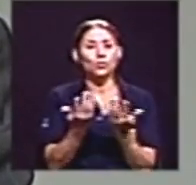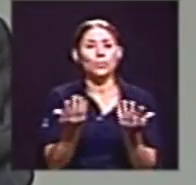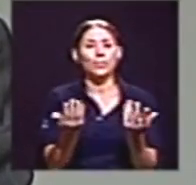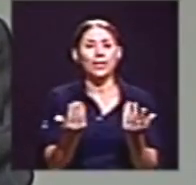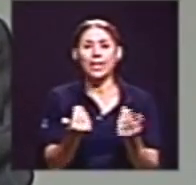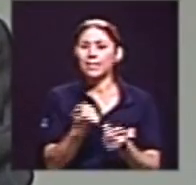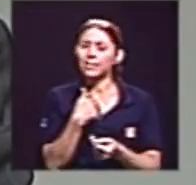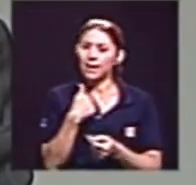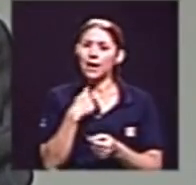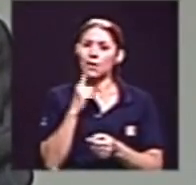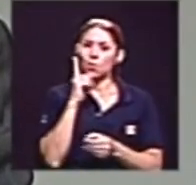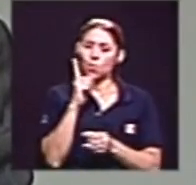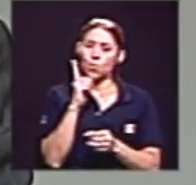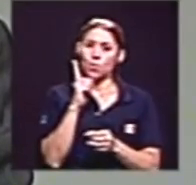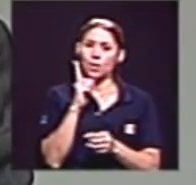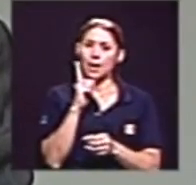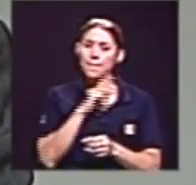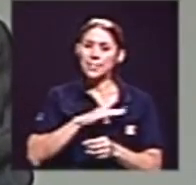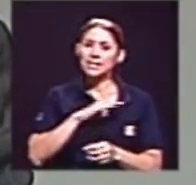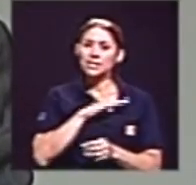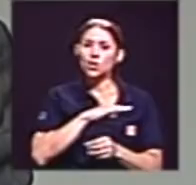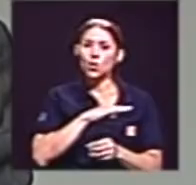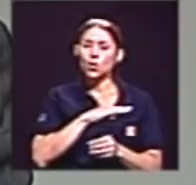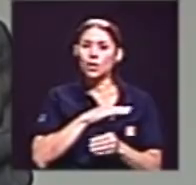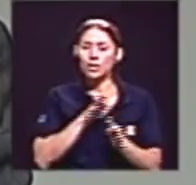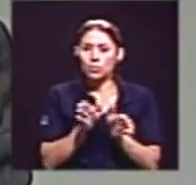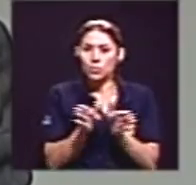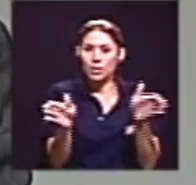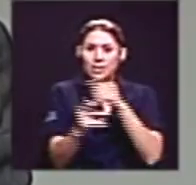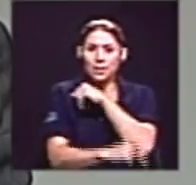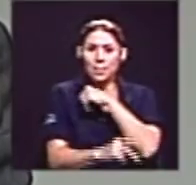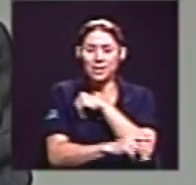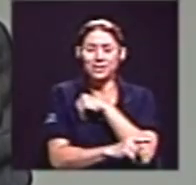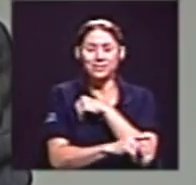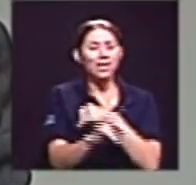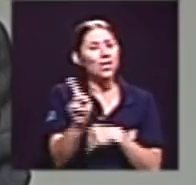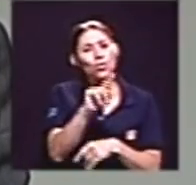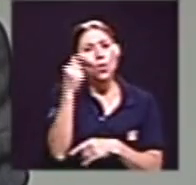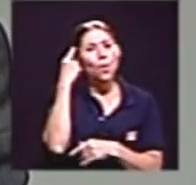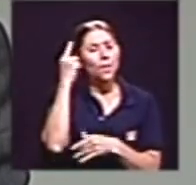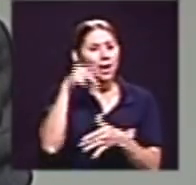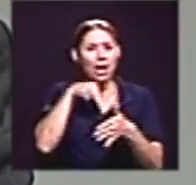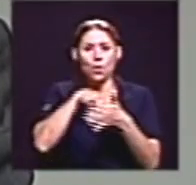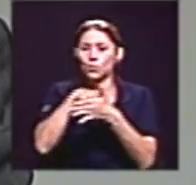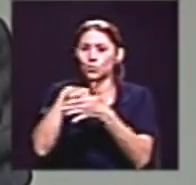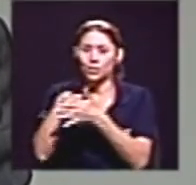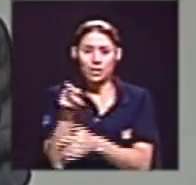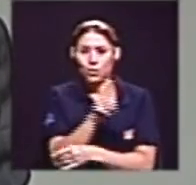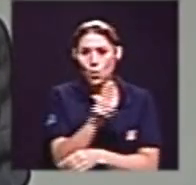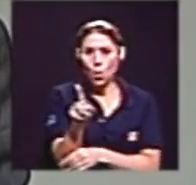tengan una visión de país y no una visión para obstruir, es decir, que se construya